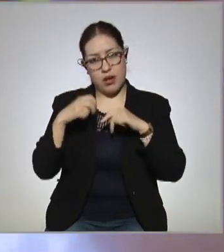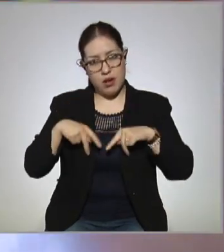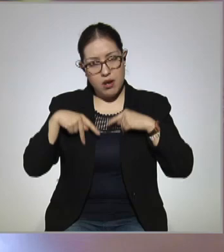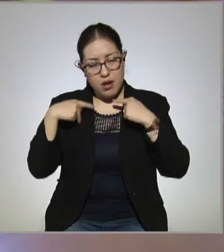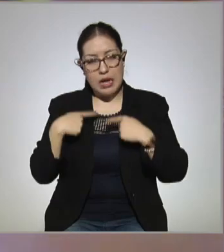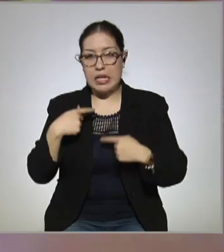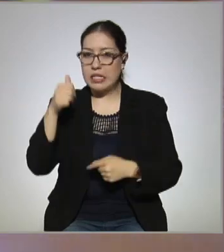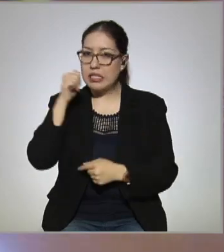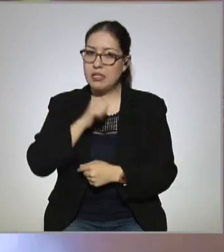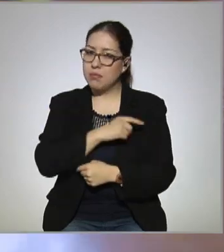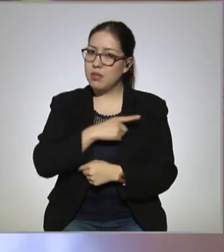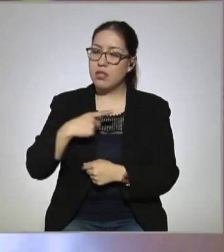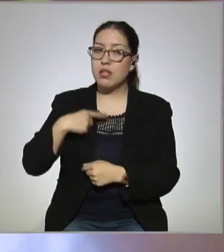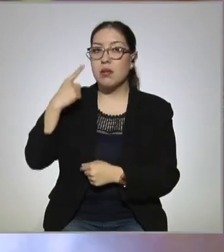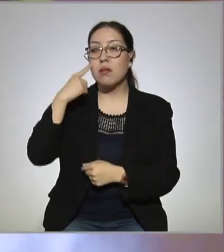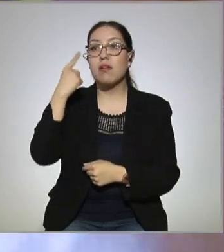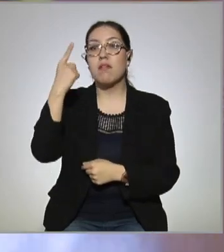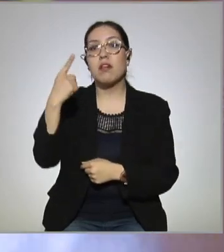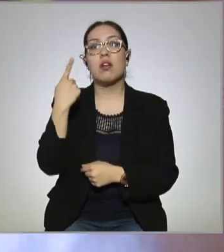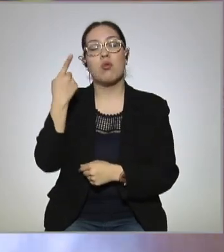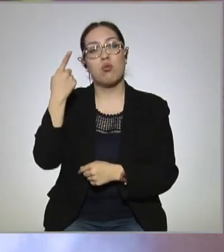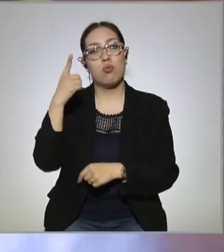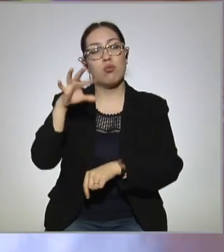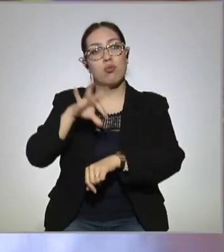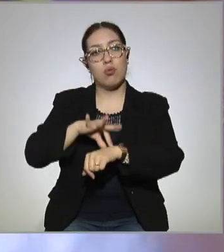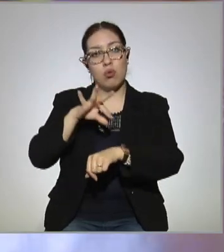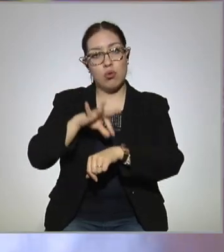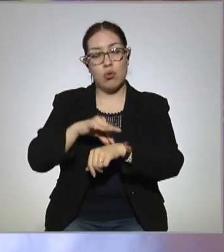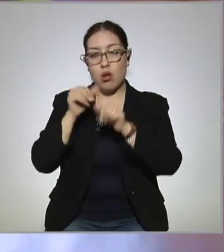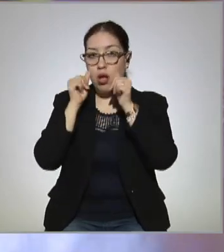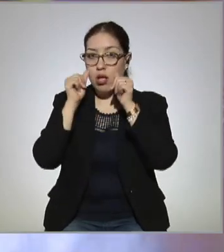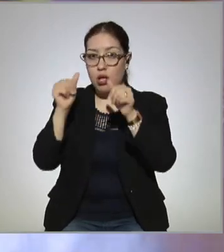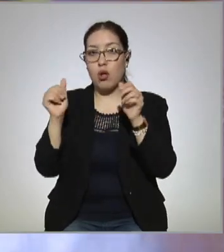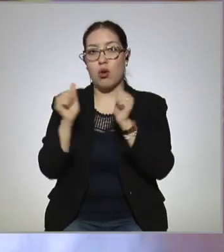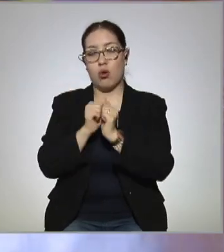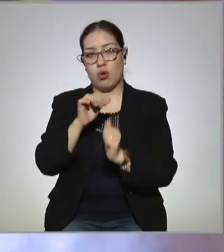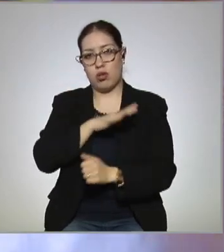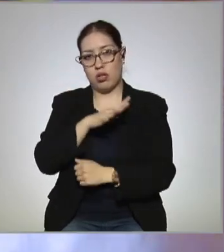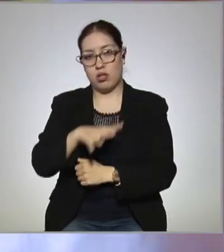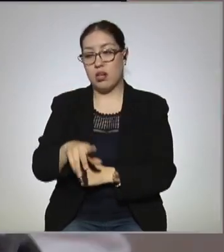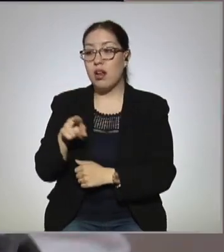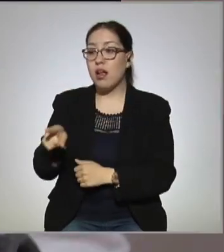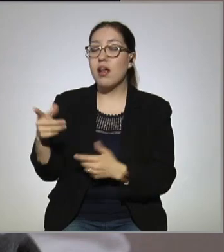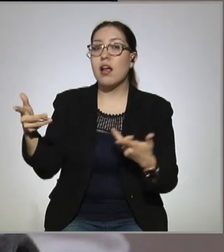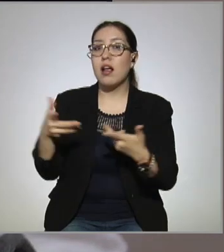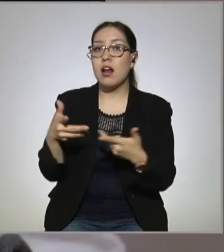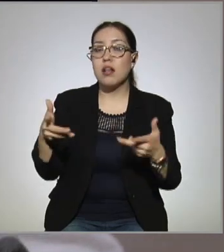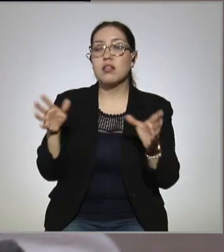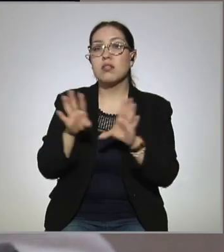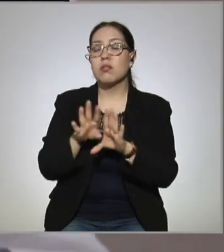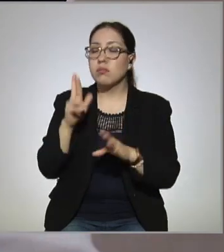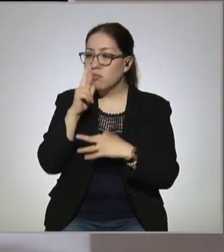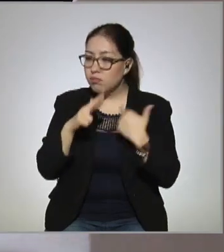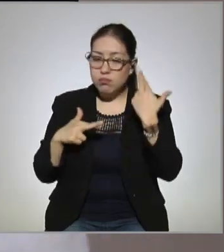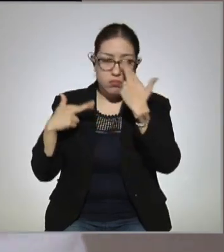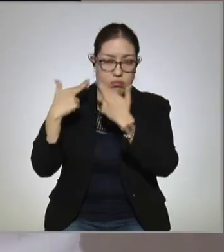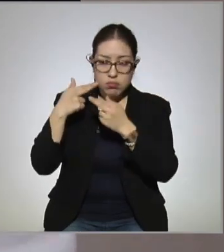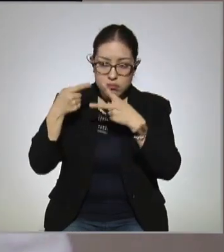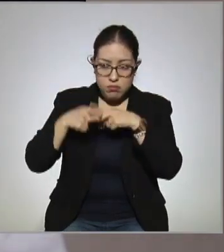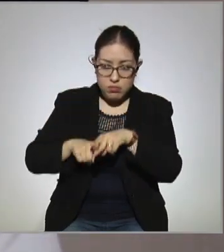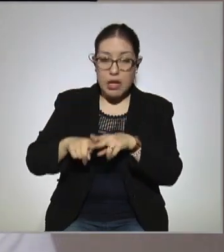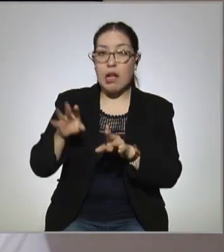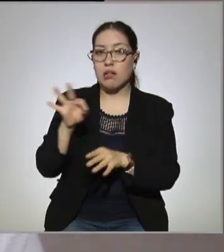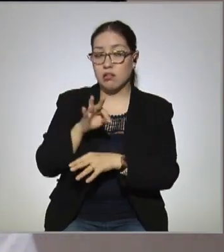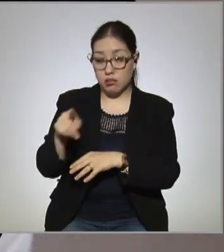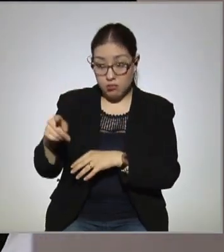un médico de primera atención o a un médico general. Él te hará una evaluación inicial y en caso de considerarlo pertinente,